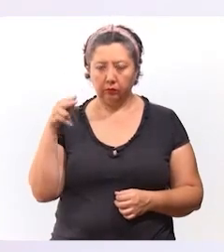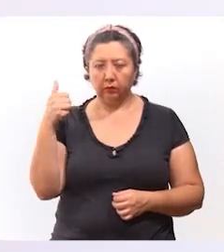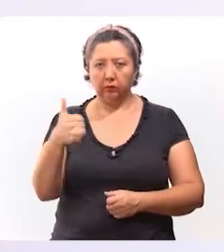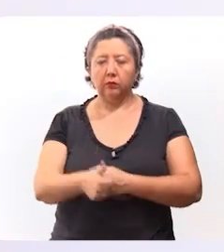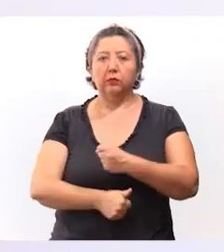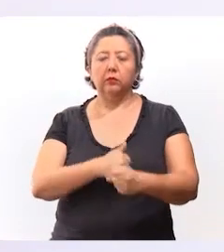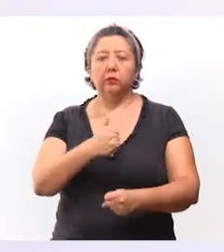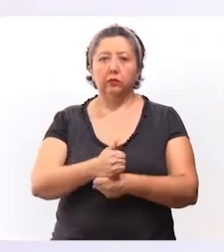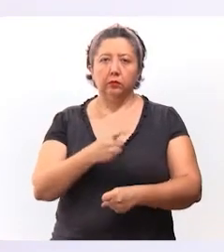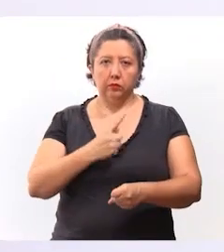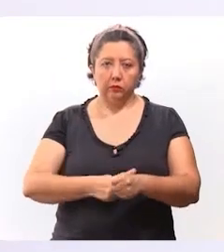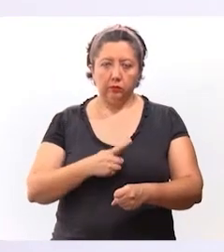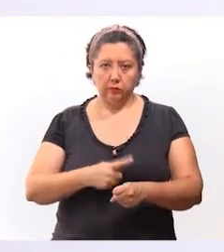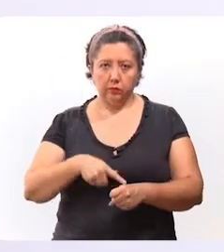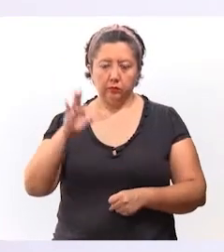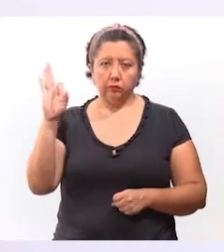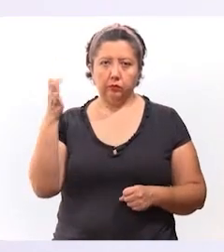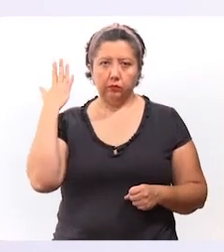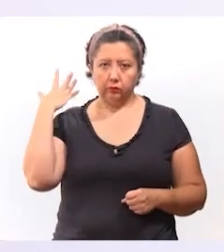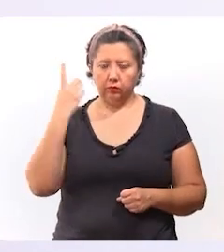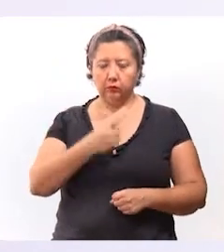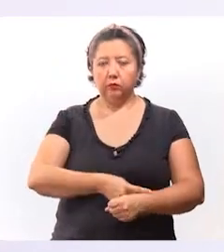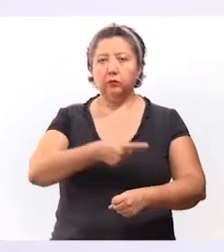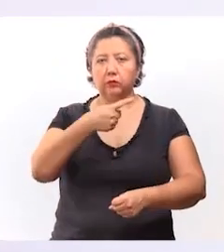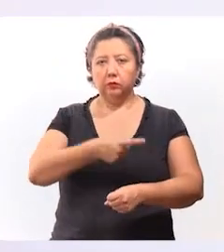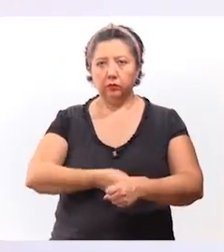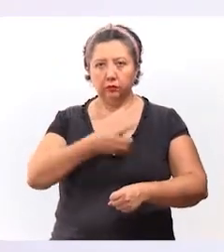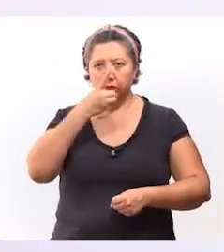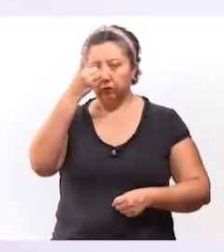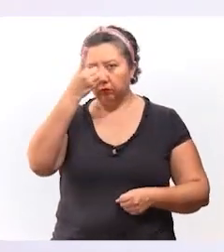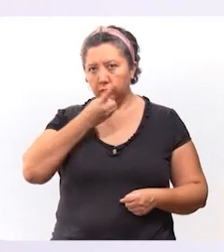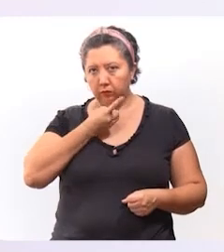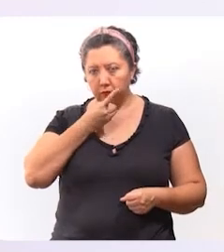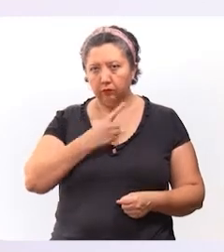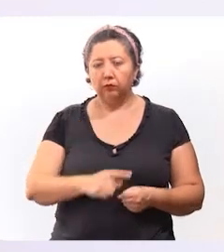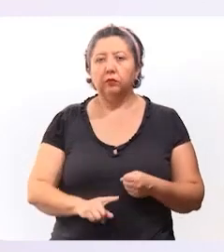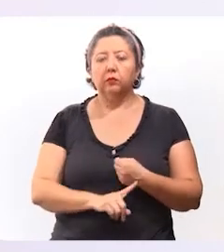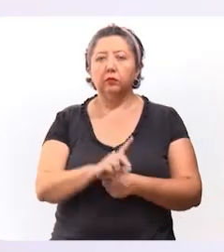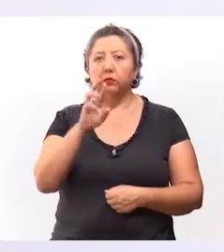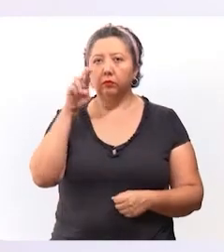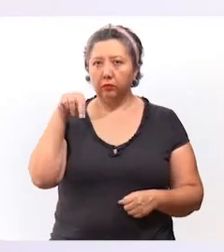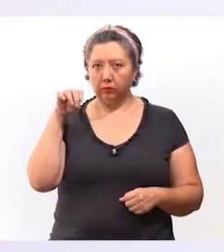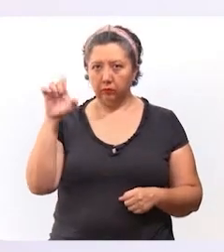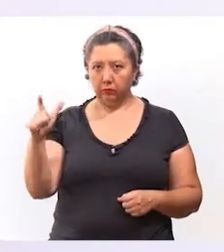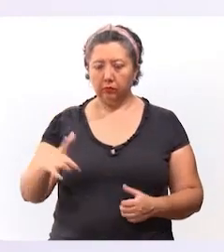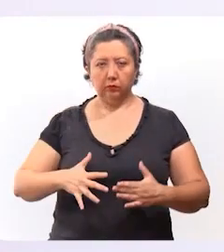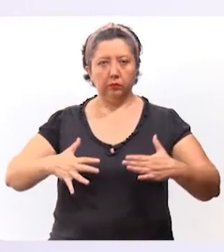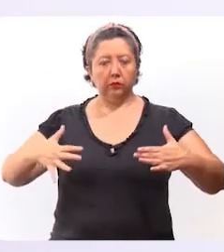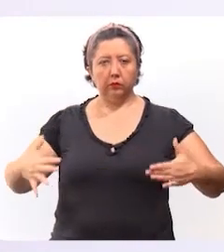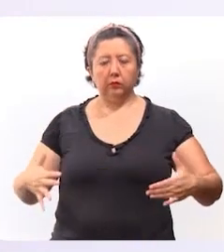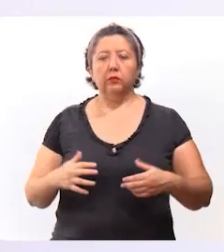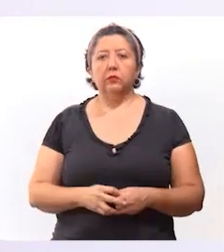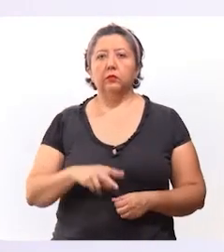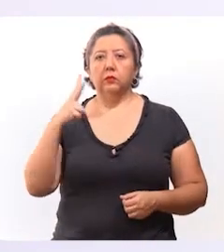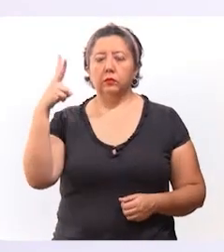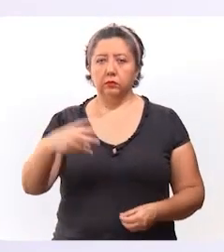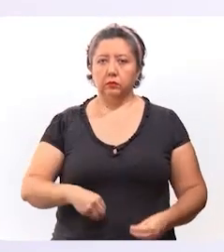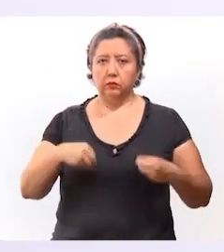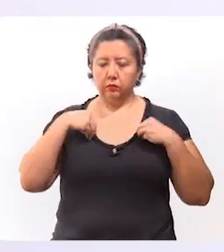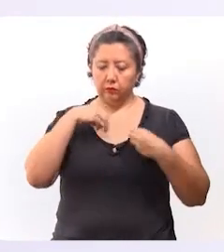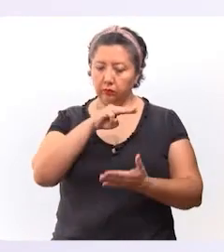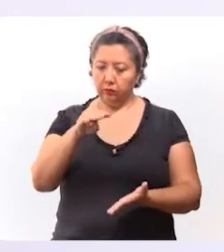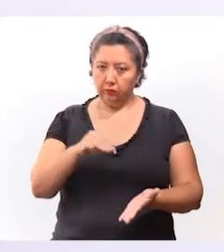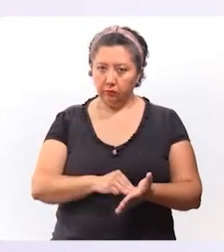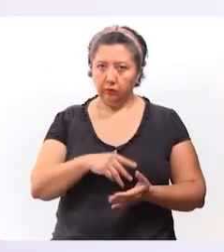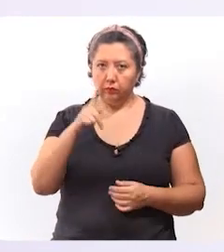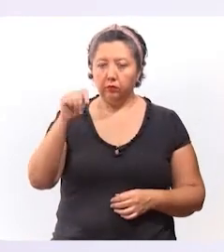86 años. Sus principales enfermedades fueron hipertensión, diabetes, insuficiencia renal crónica y obesidad. 2 residían en